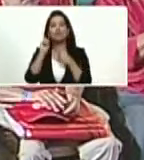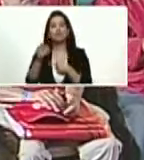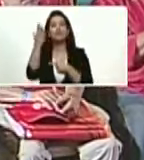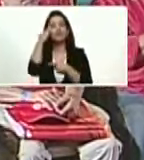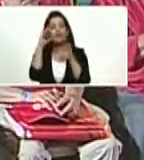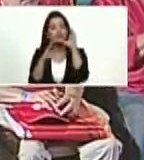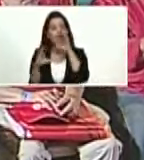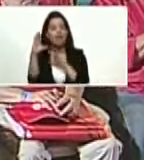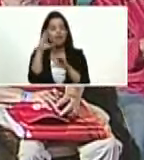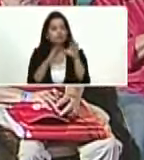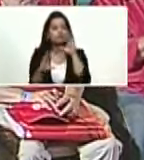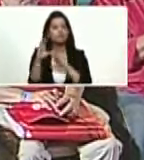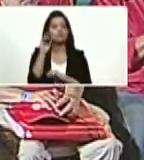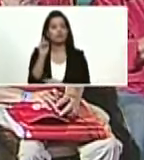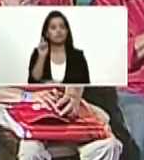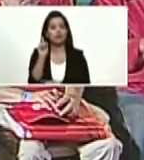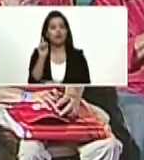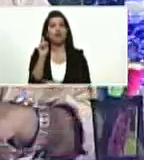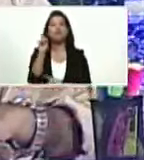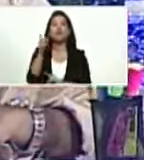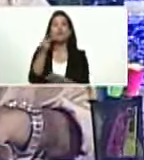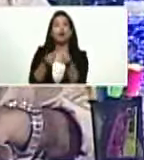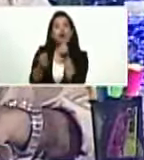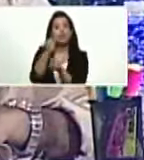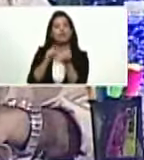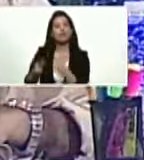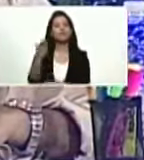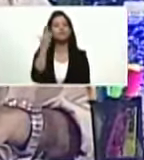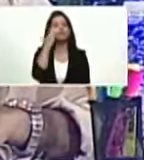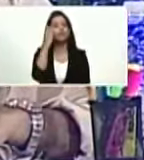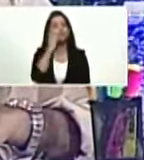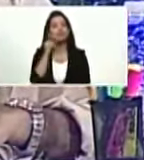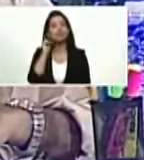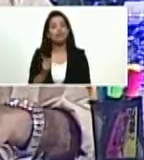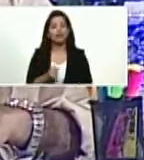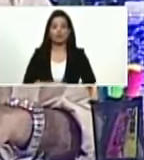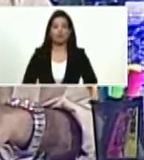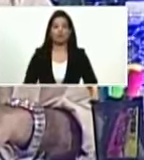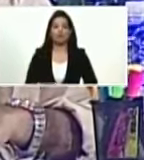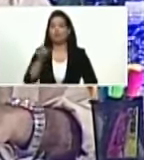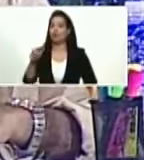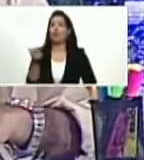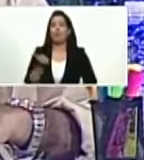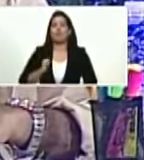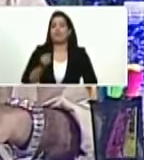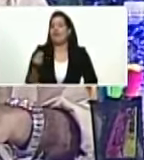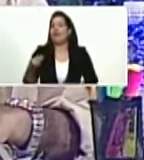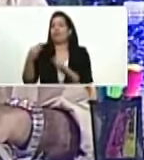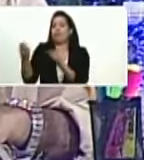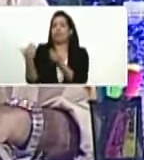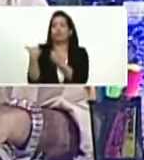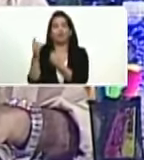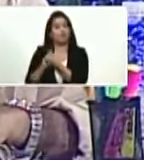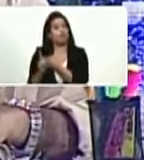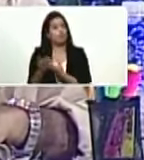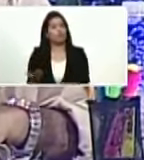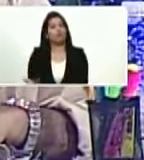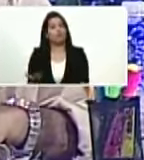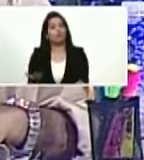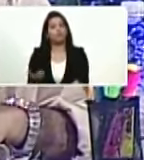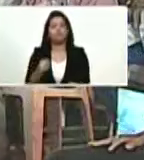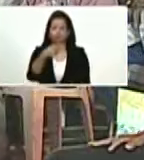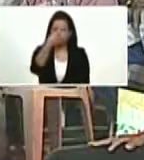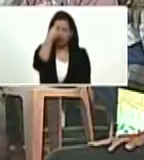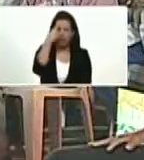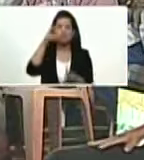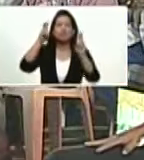ciencia de la economía. Miren, ¿ustedes saben qué significa economía? ¿De dónde